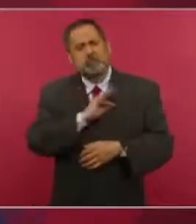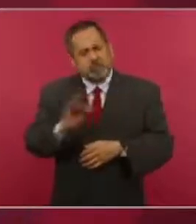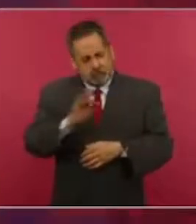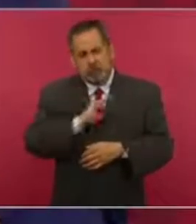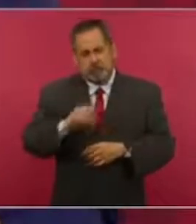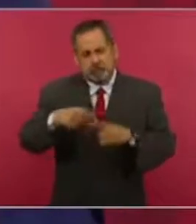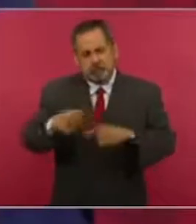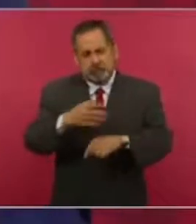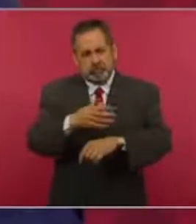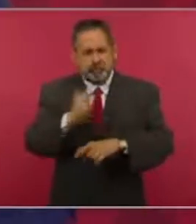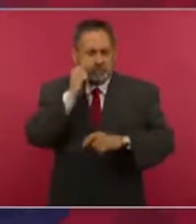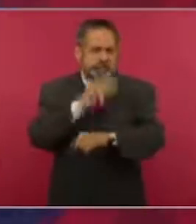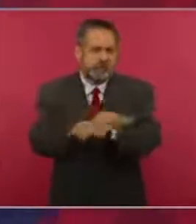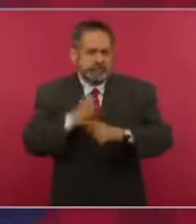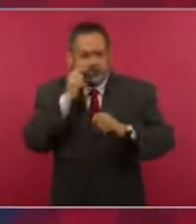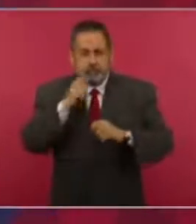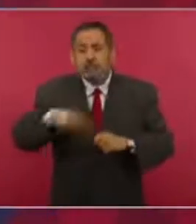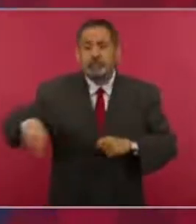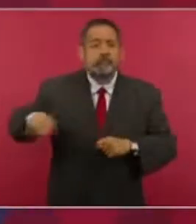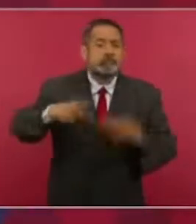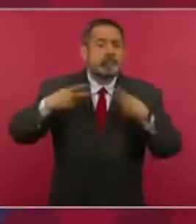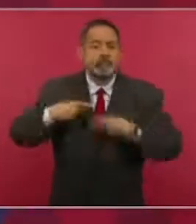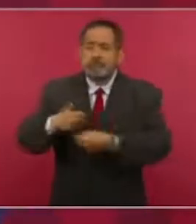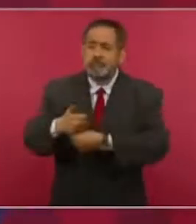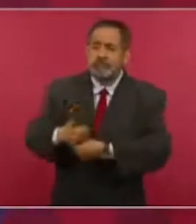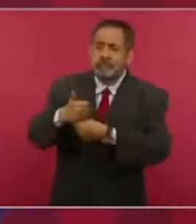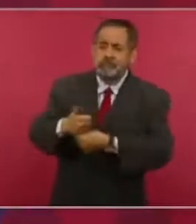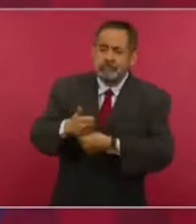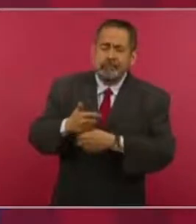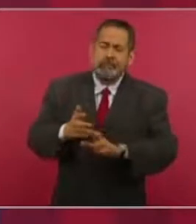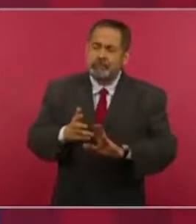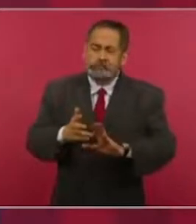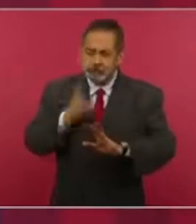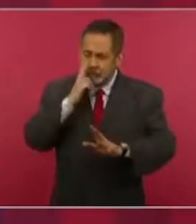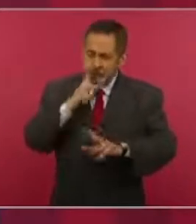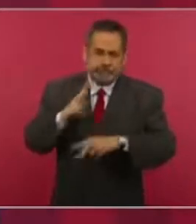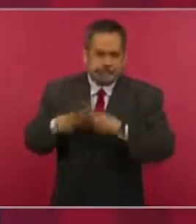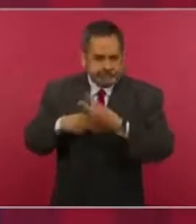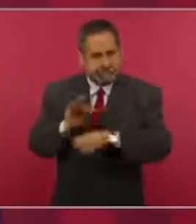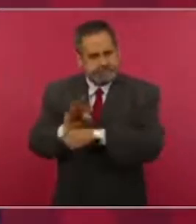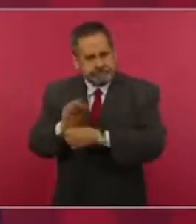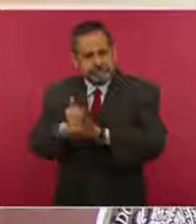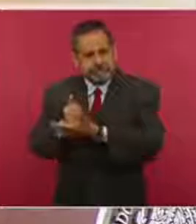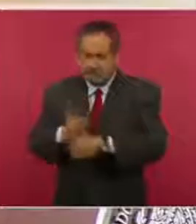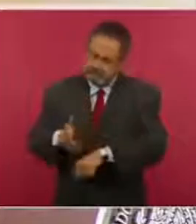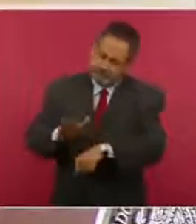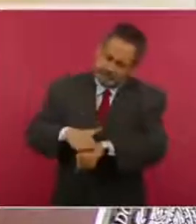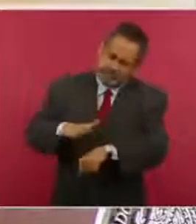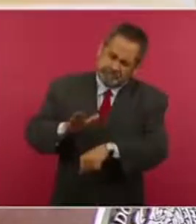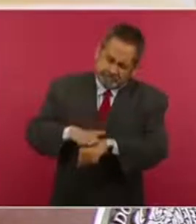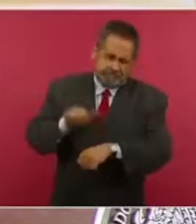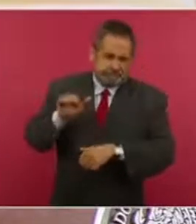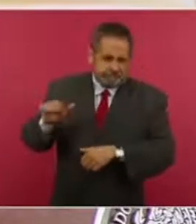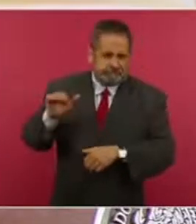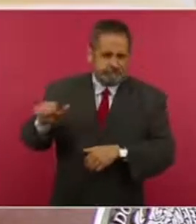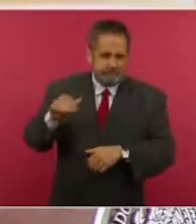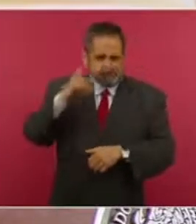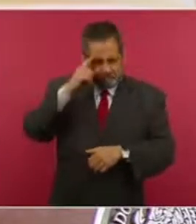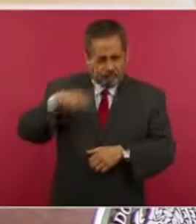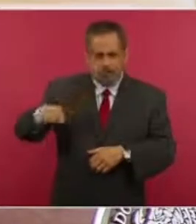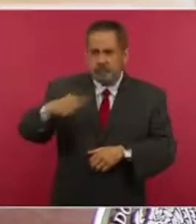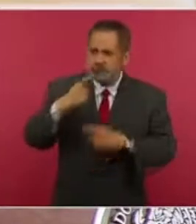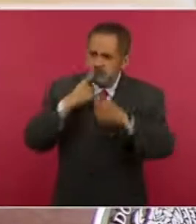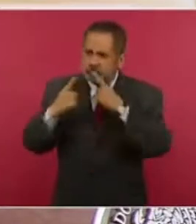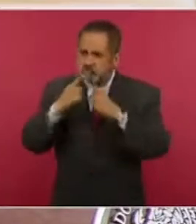cuando está de por medio el sufrimiento de la gente. Hay que seguir llamando al